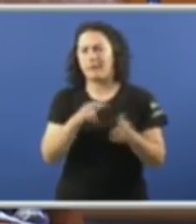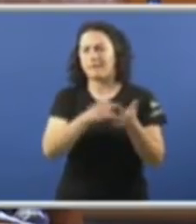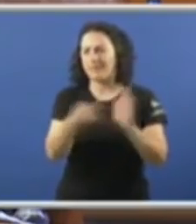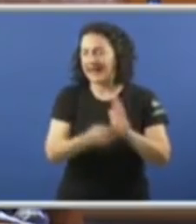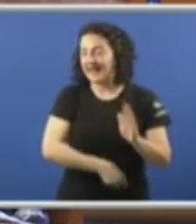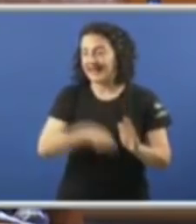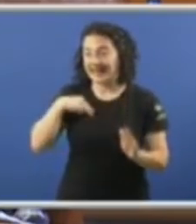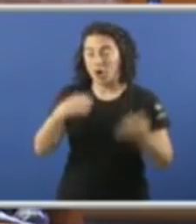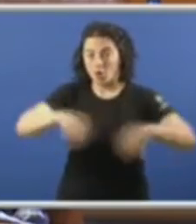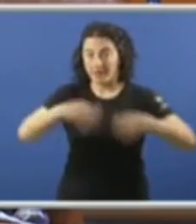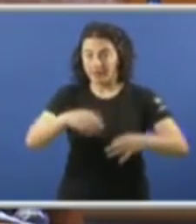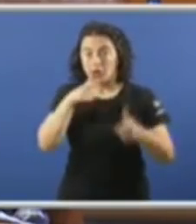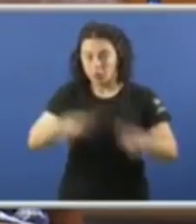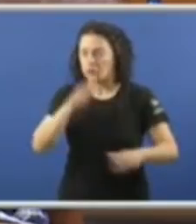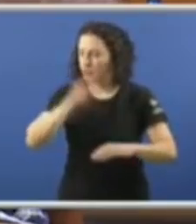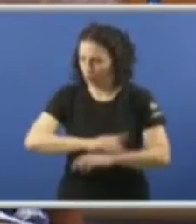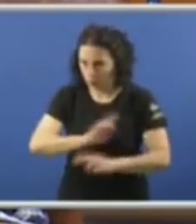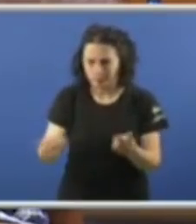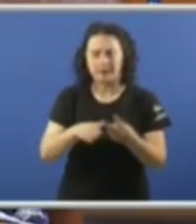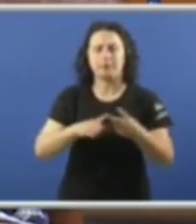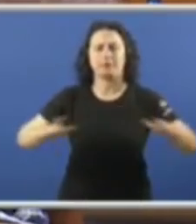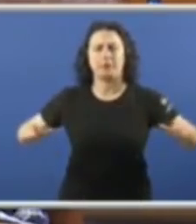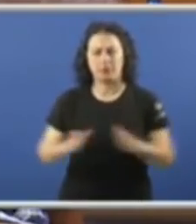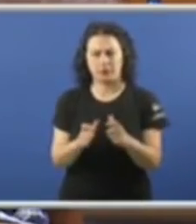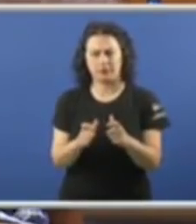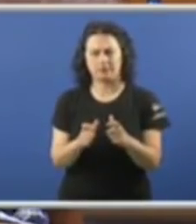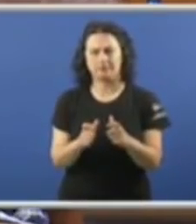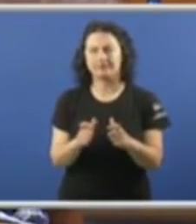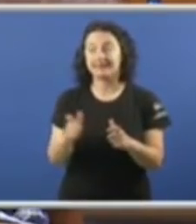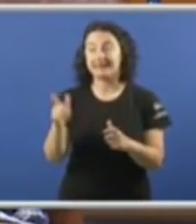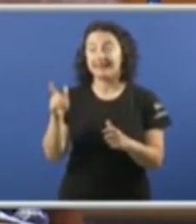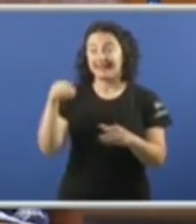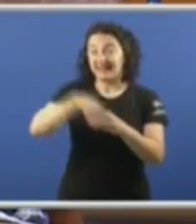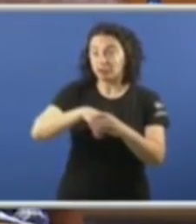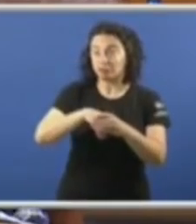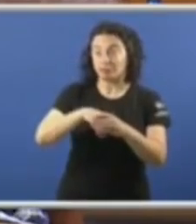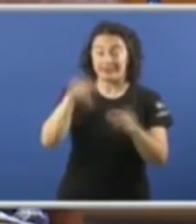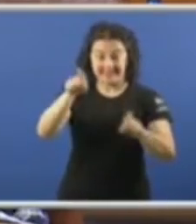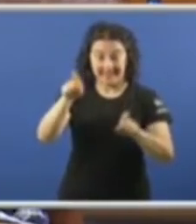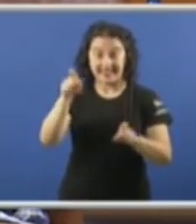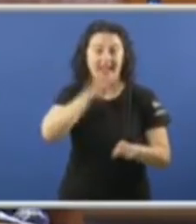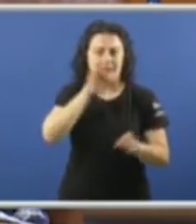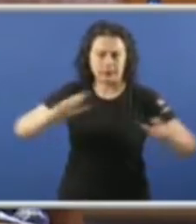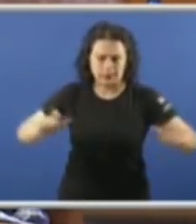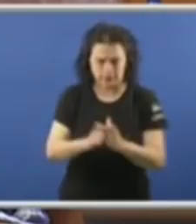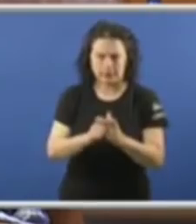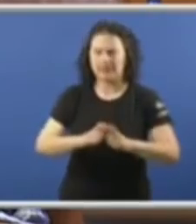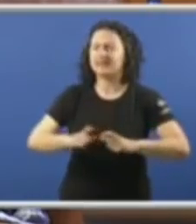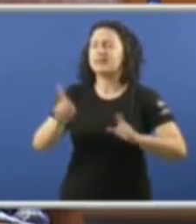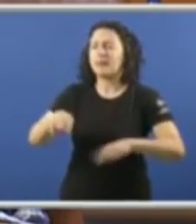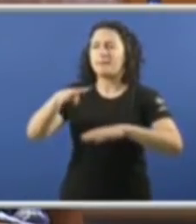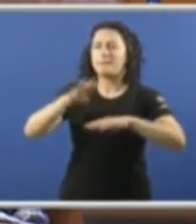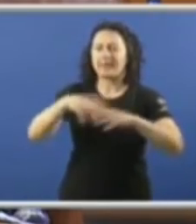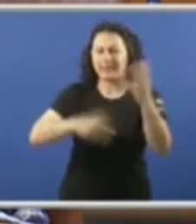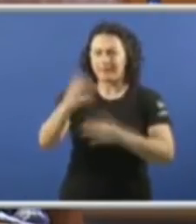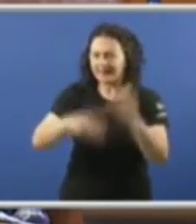de Normalización Lingüística. Reduciu a presenza do galego no ensino e prohibiu o seu uso nas